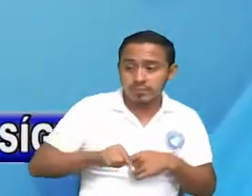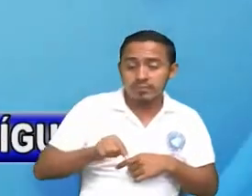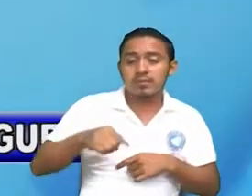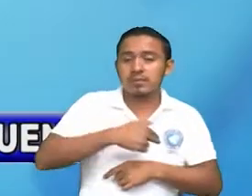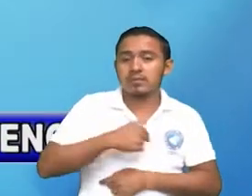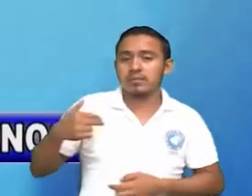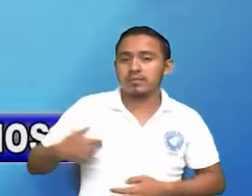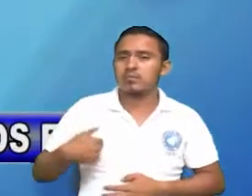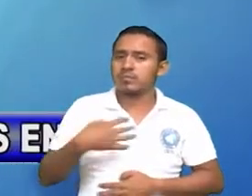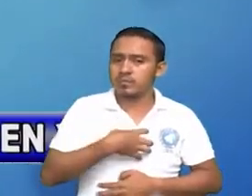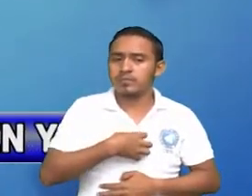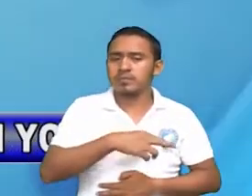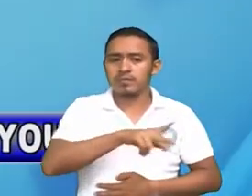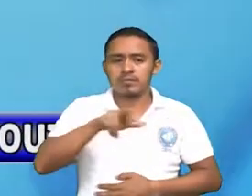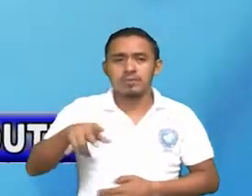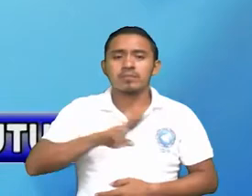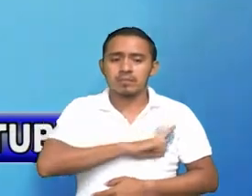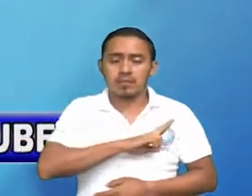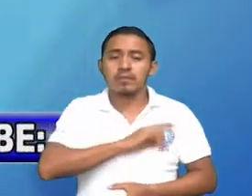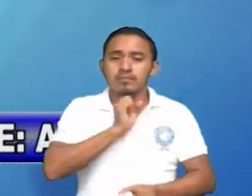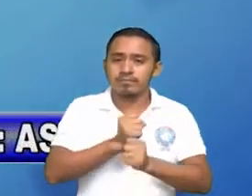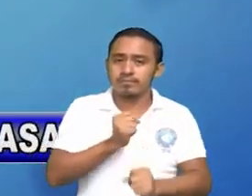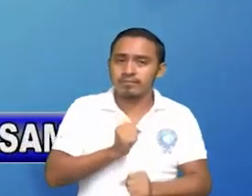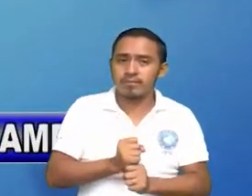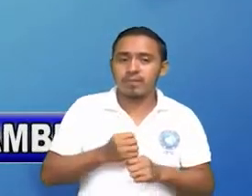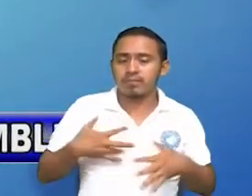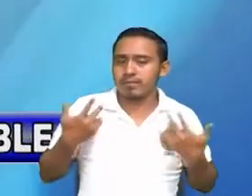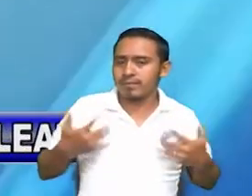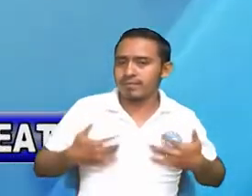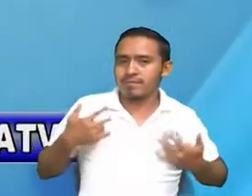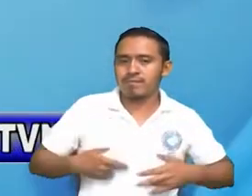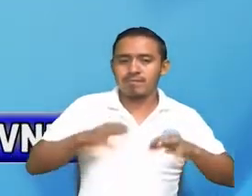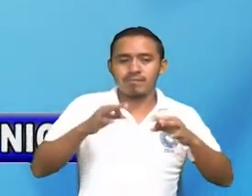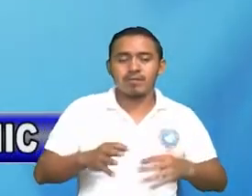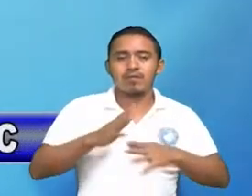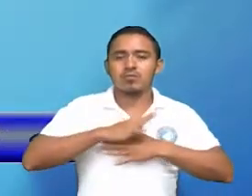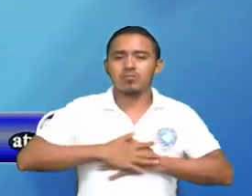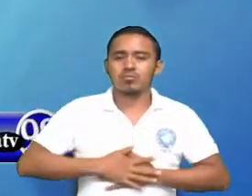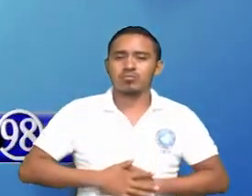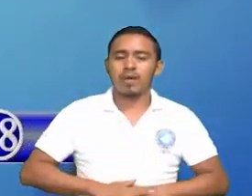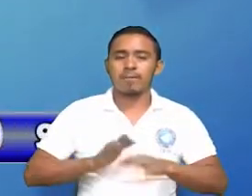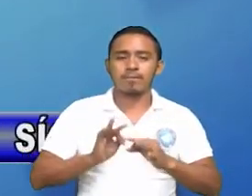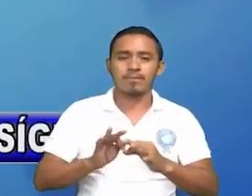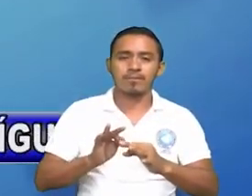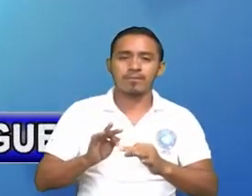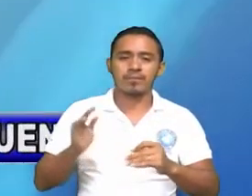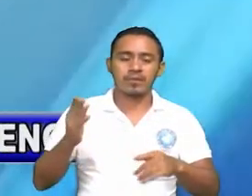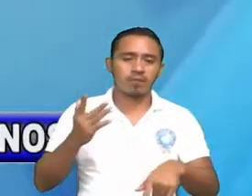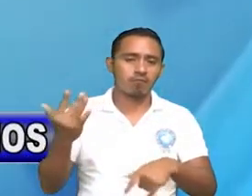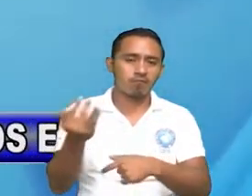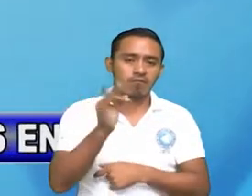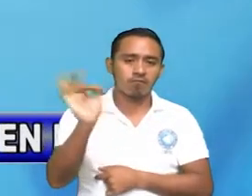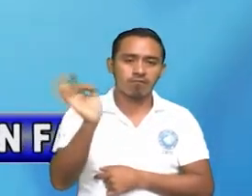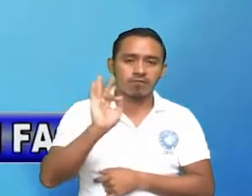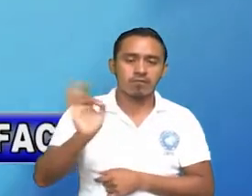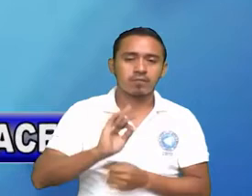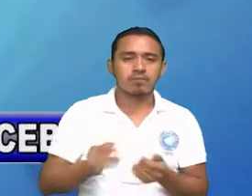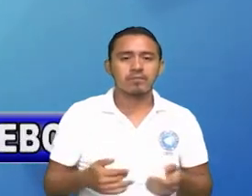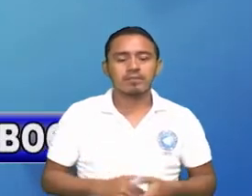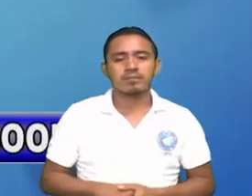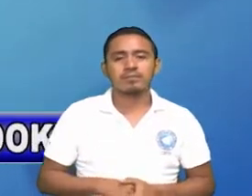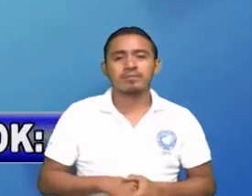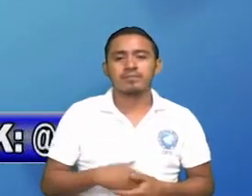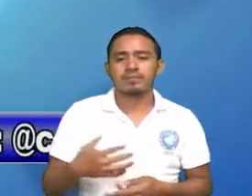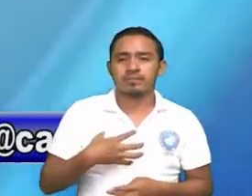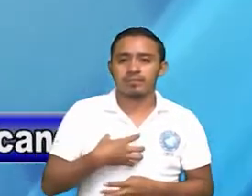hacemos nosotros mismos, genera trabajo, alegría, bienestar en los modelos que reflejan